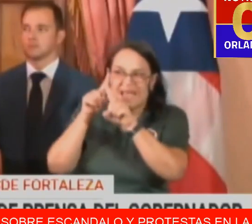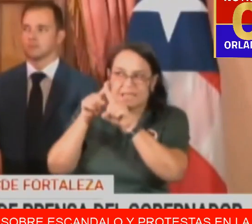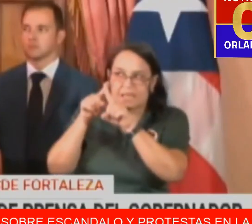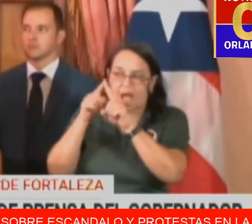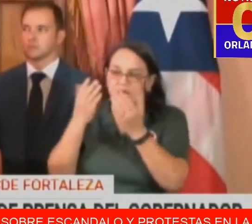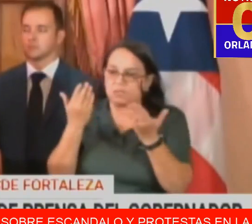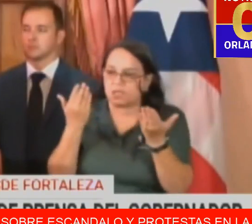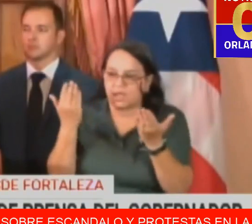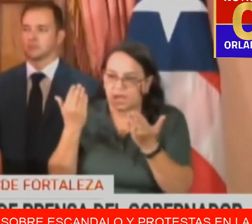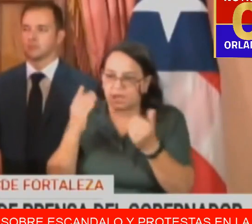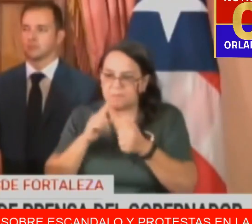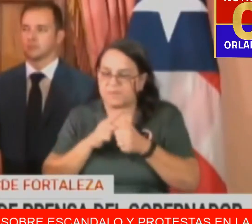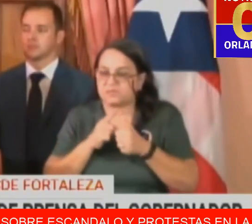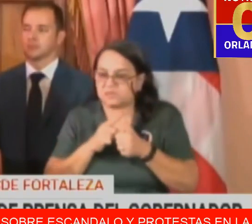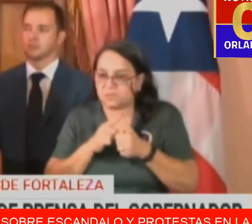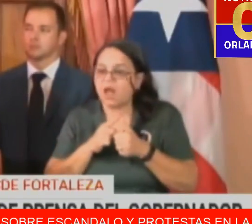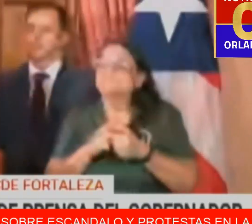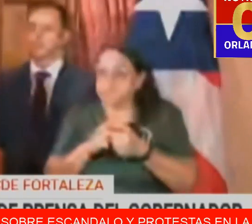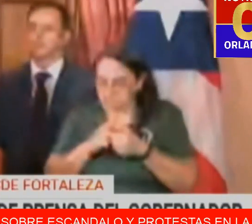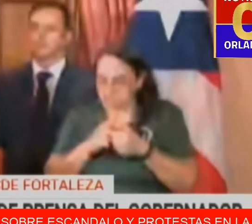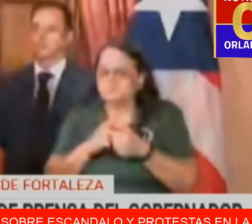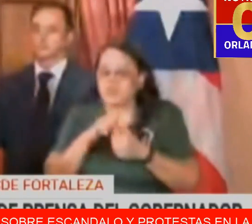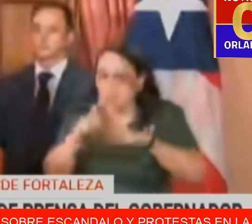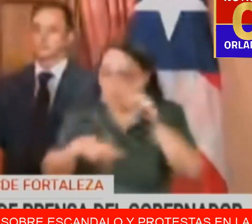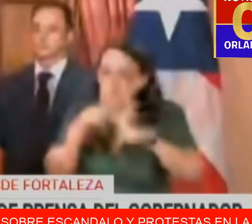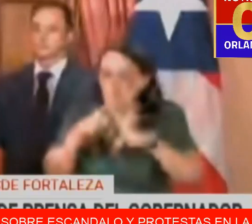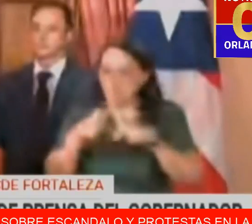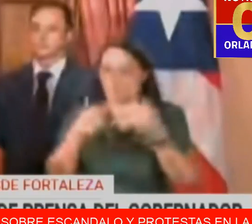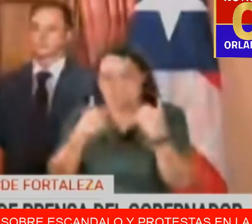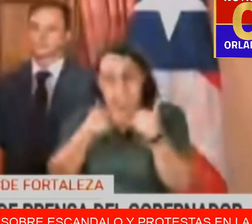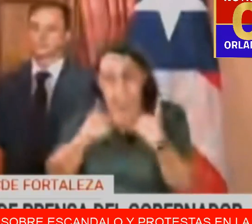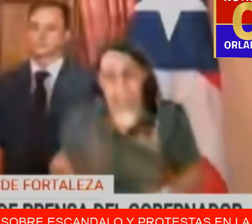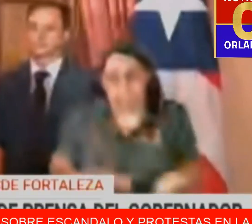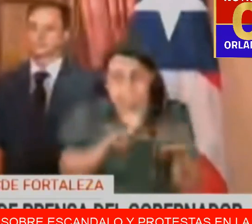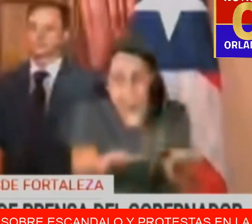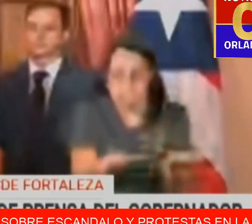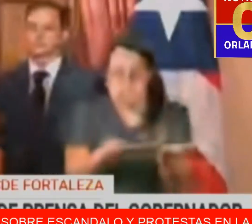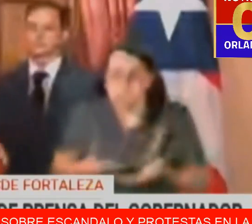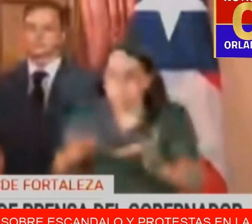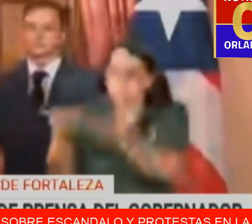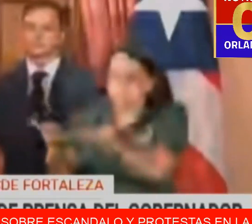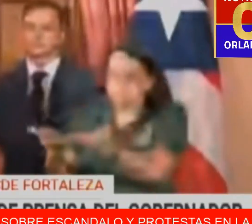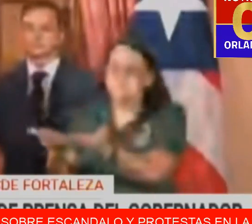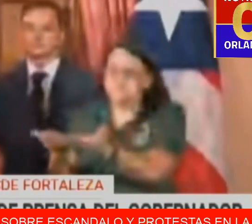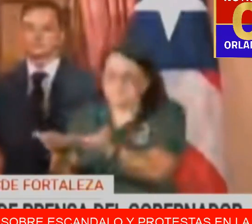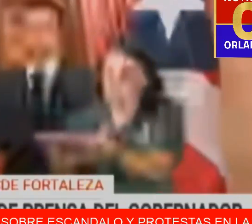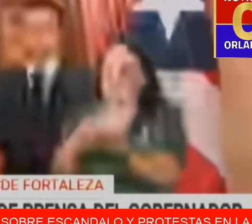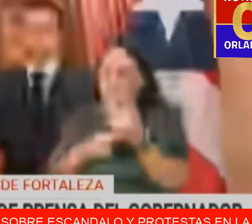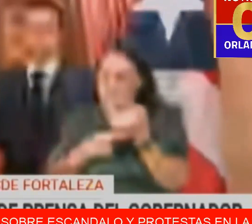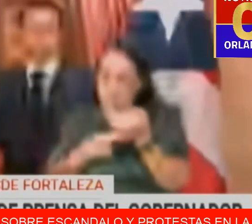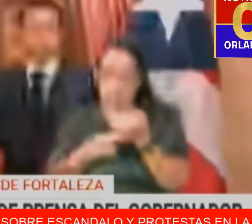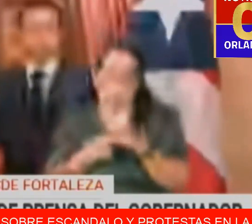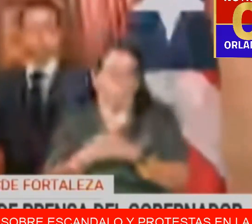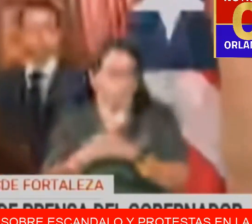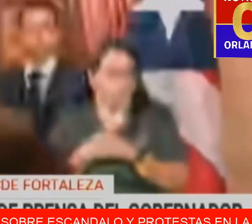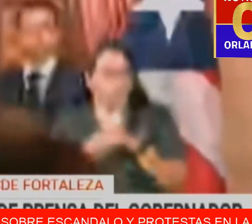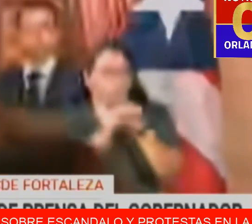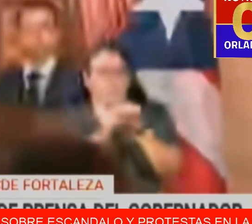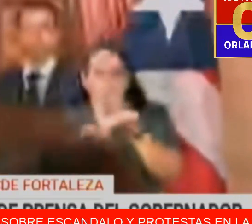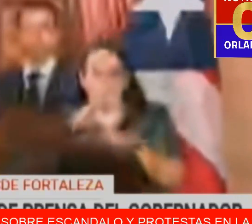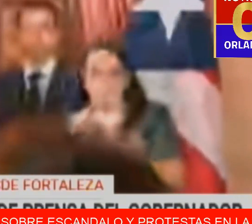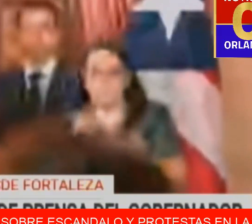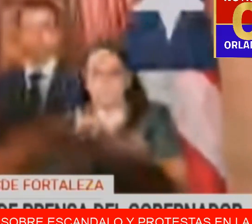principal era hacerle llegar estos recursos a la gente cuando no estaban llegando por otras vías. Univisión